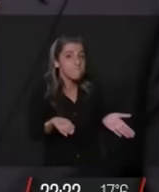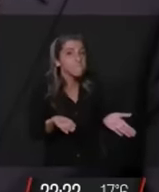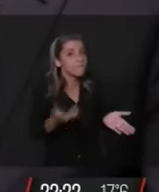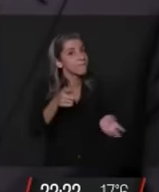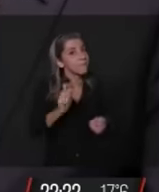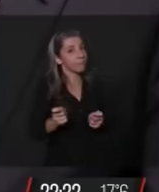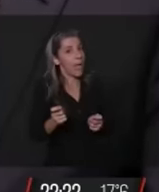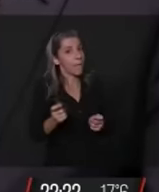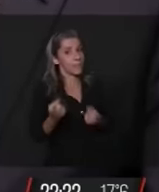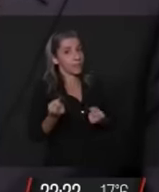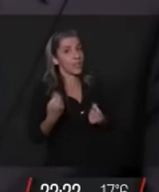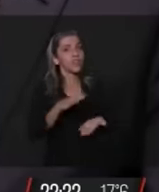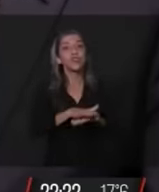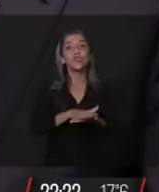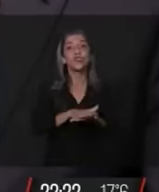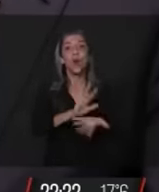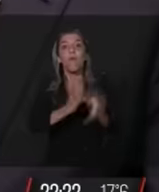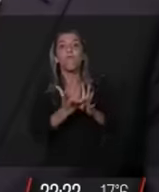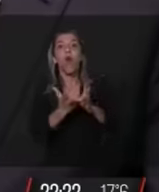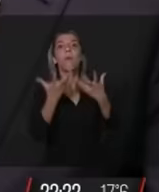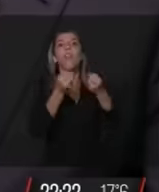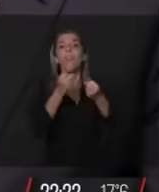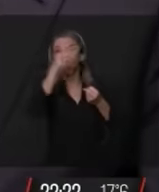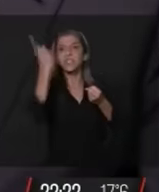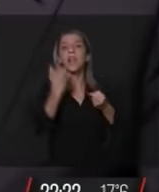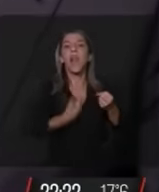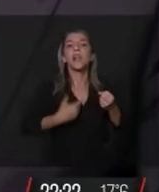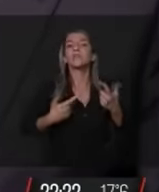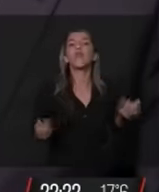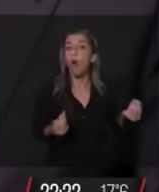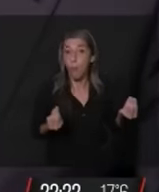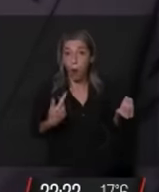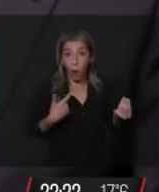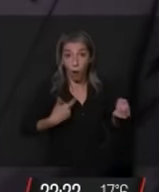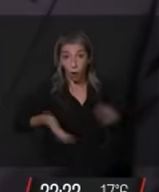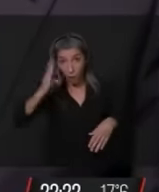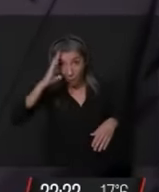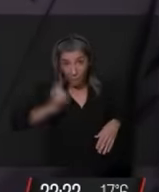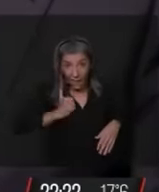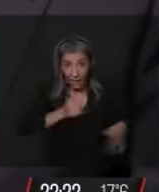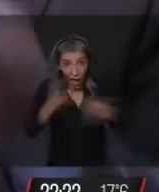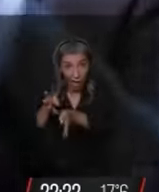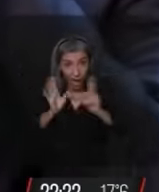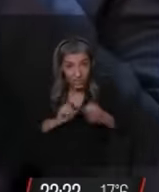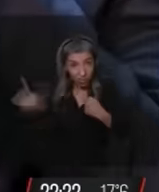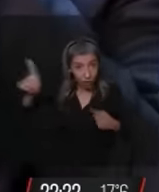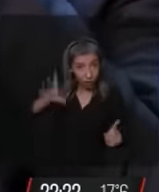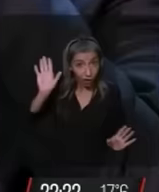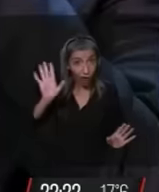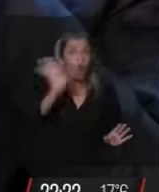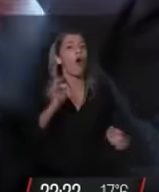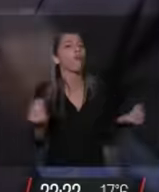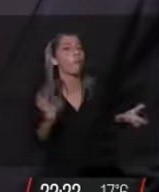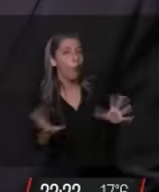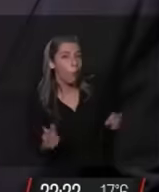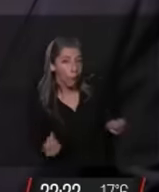tiene que ver con la Ley de Defensa Nacional, porque no se puede mandar a los uniformados, ¿sí?, digamos, a combatir cualquier tipo de crimen, porque si no, después no lo